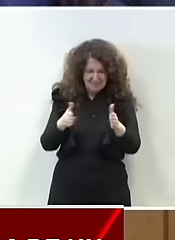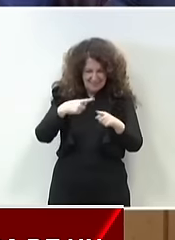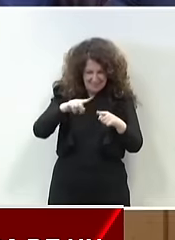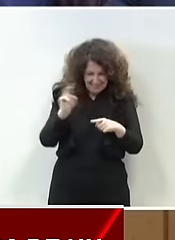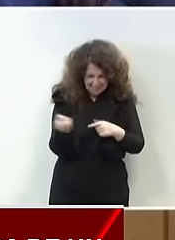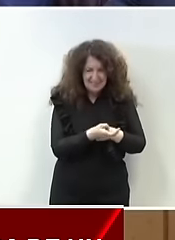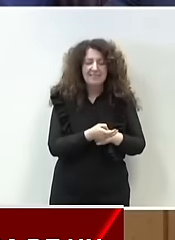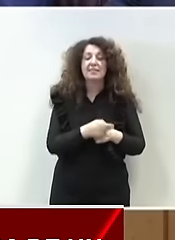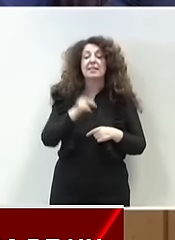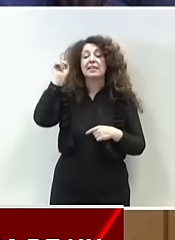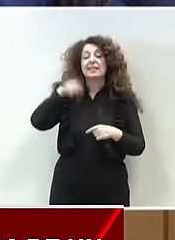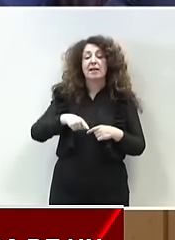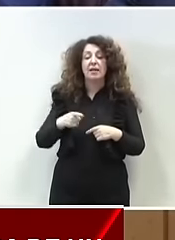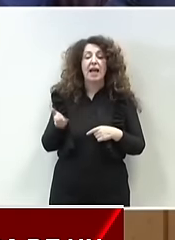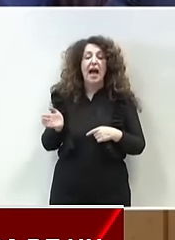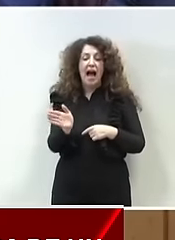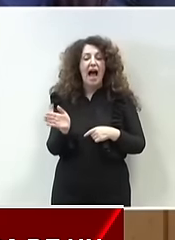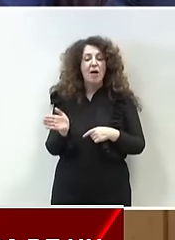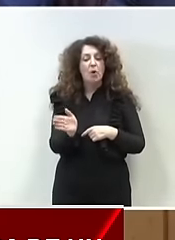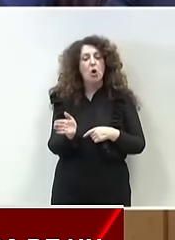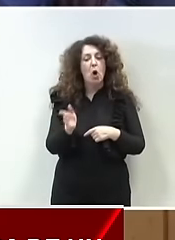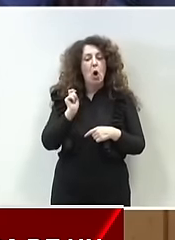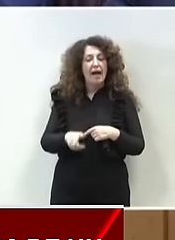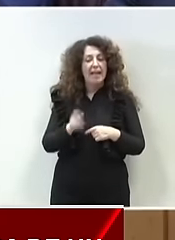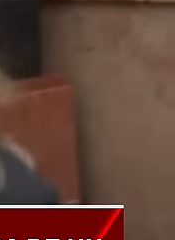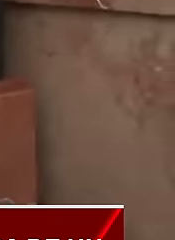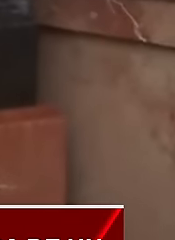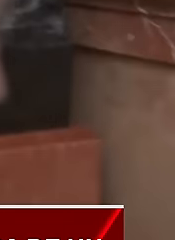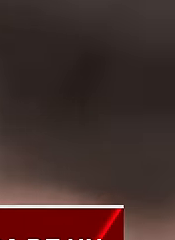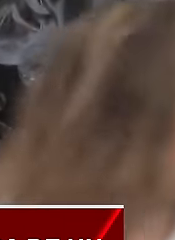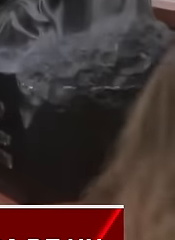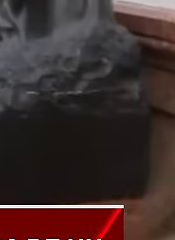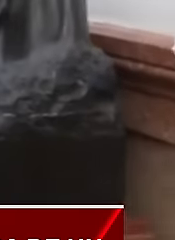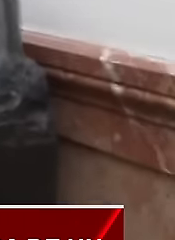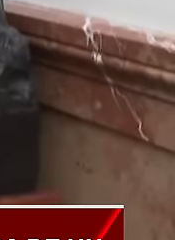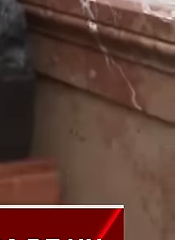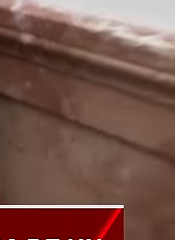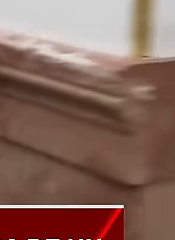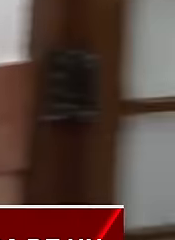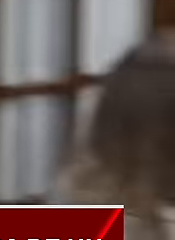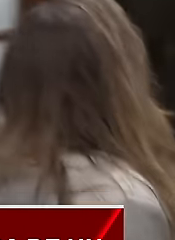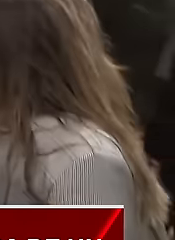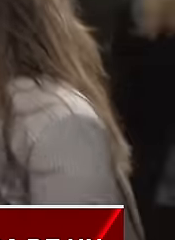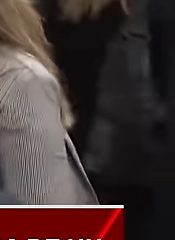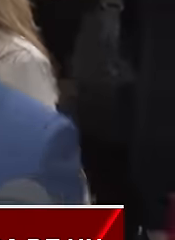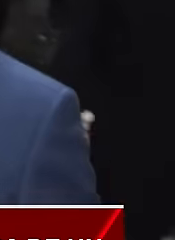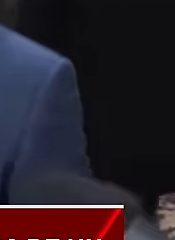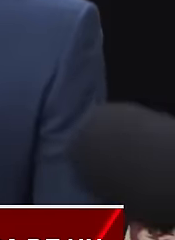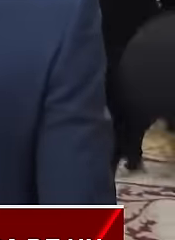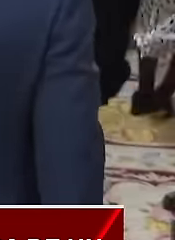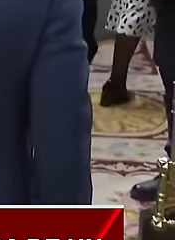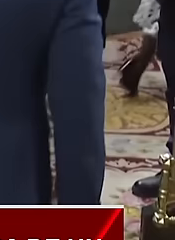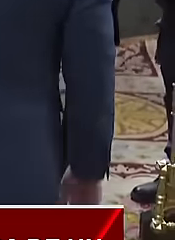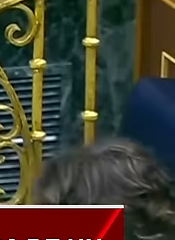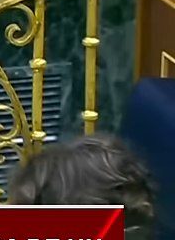es que eso solo lo saben los que lo han hecho. Con lo cual, todavía es más difícil saber qué es lo que se han llevado ahí. Y ese informe, pues